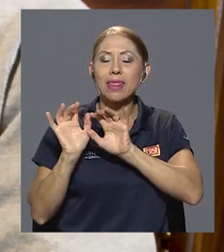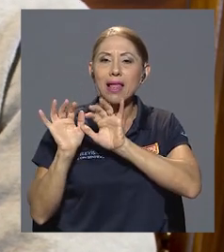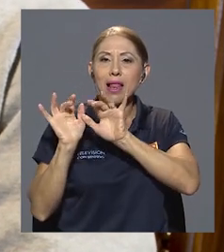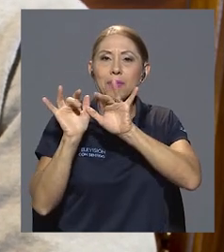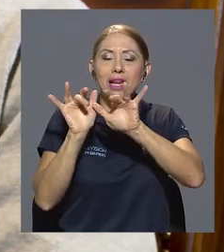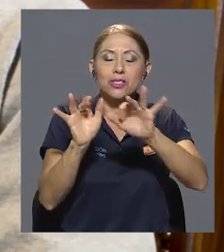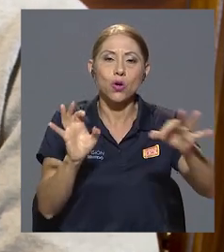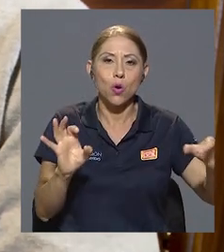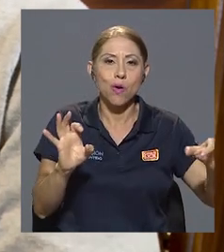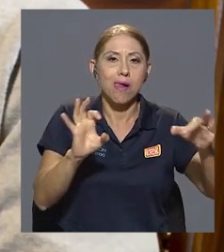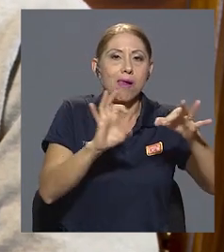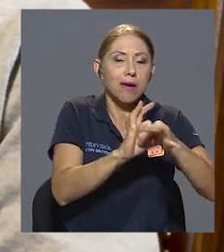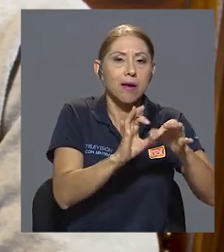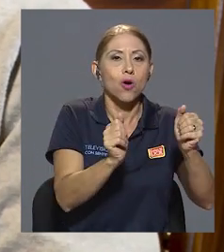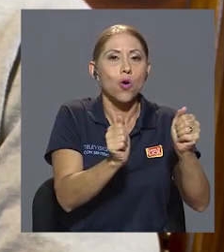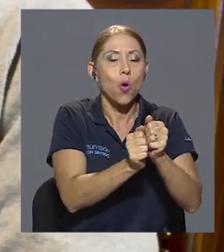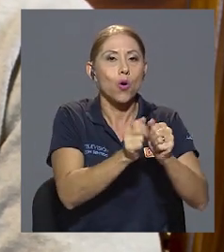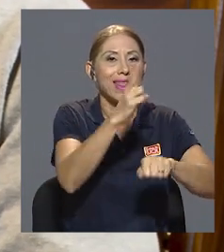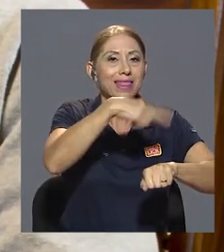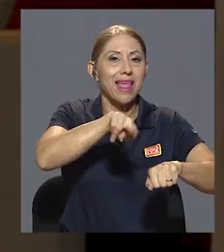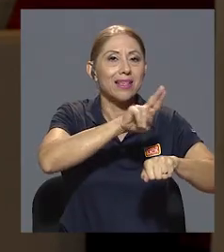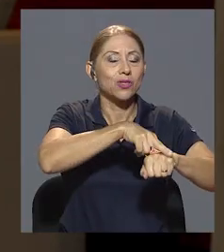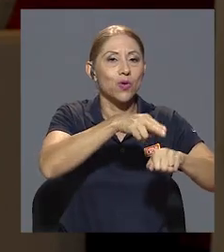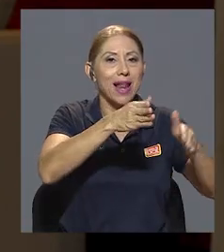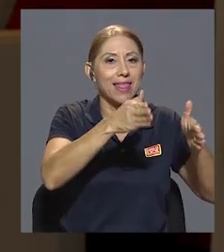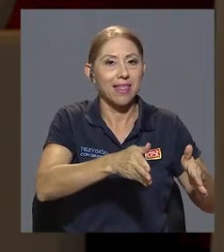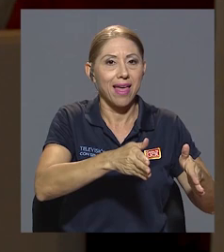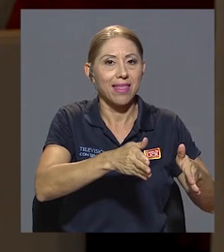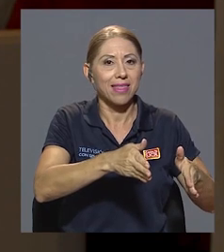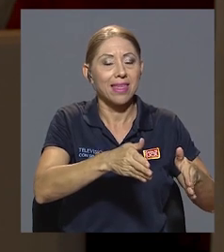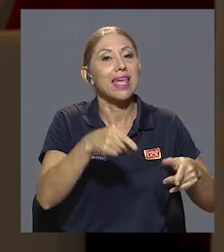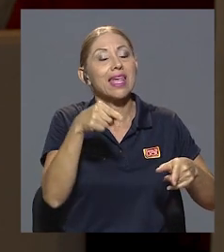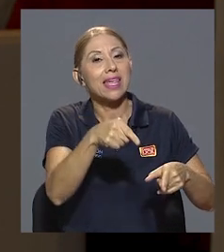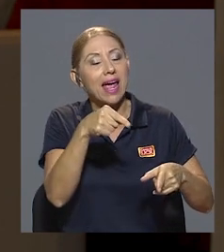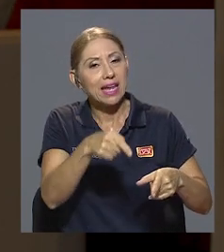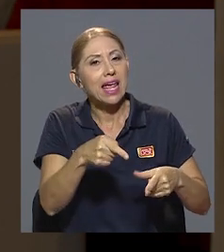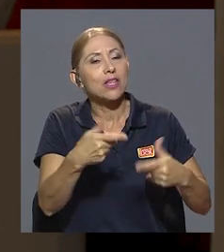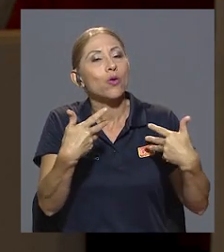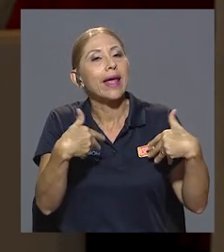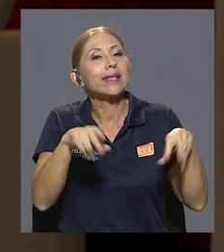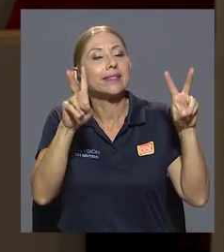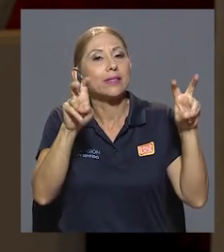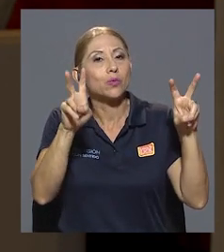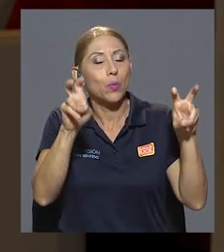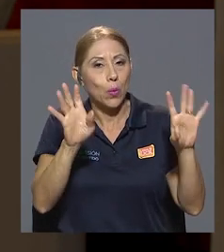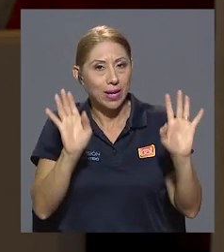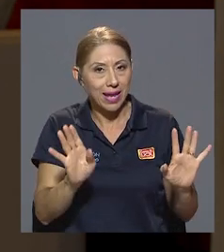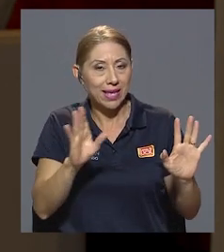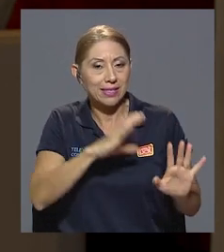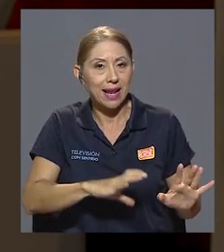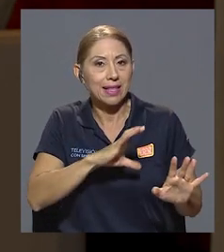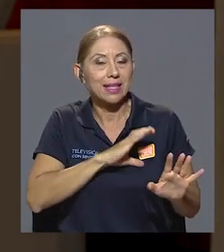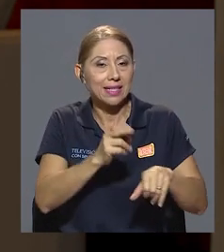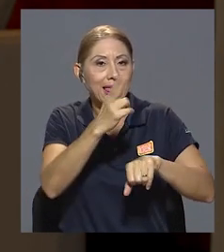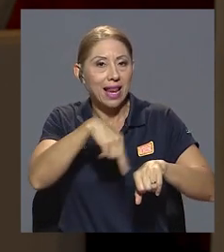con el tema de de la nacionalidad y de aquello que se supone es característico de